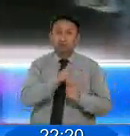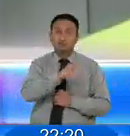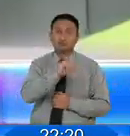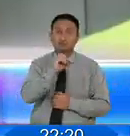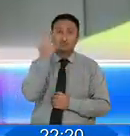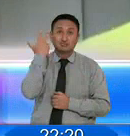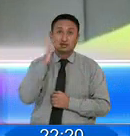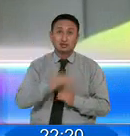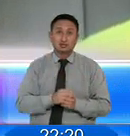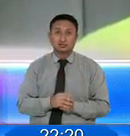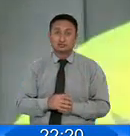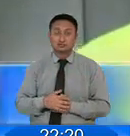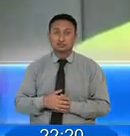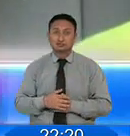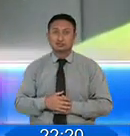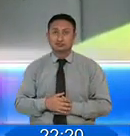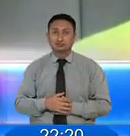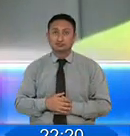días. Pudimos